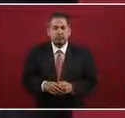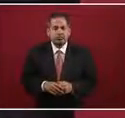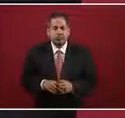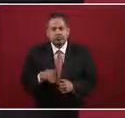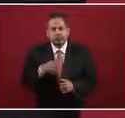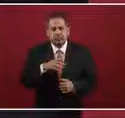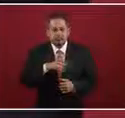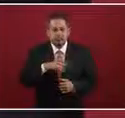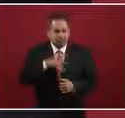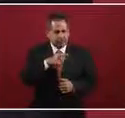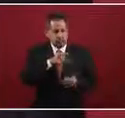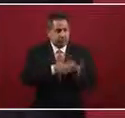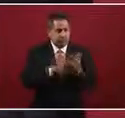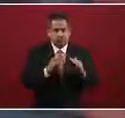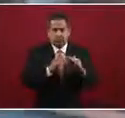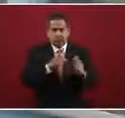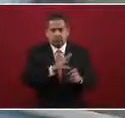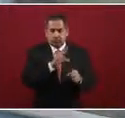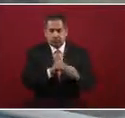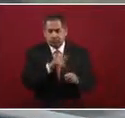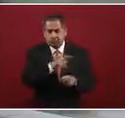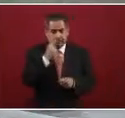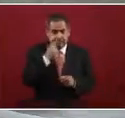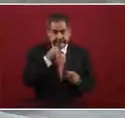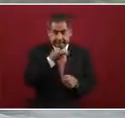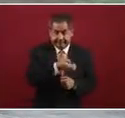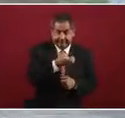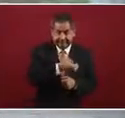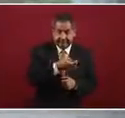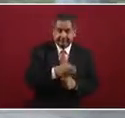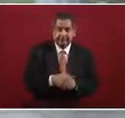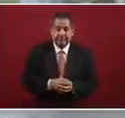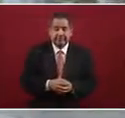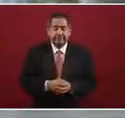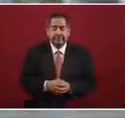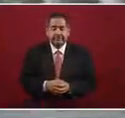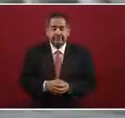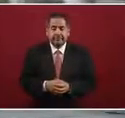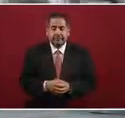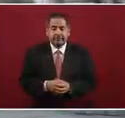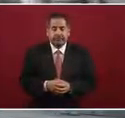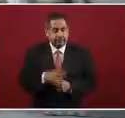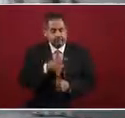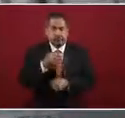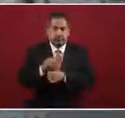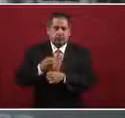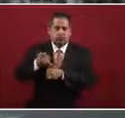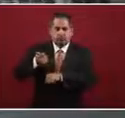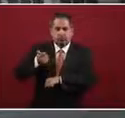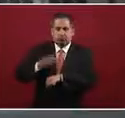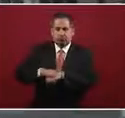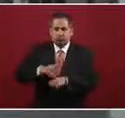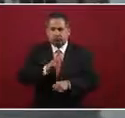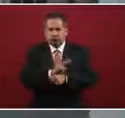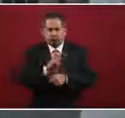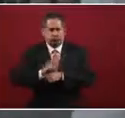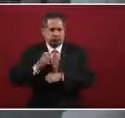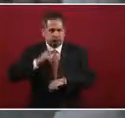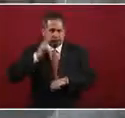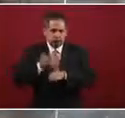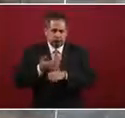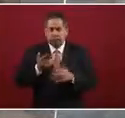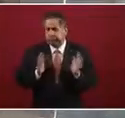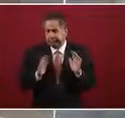miren, es parte de la casa, ahí fue donde la tenemos bajo administración y repito, la